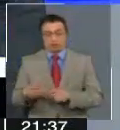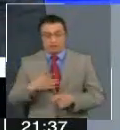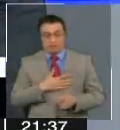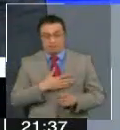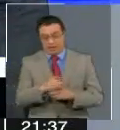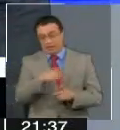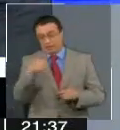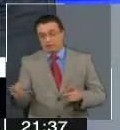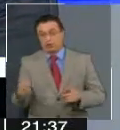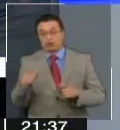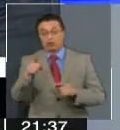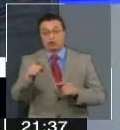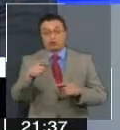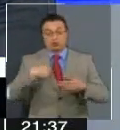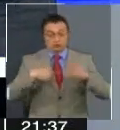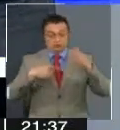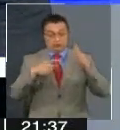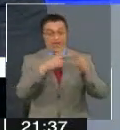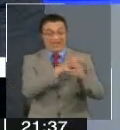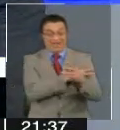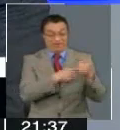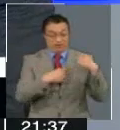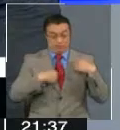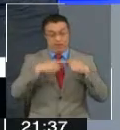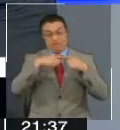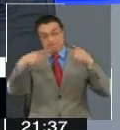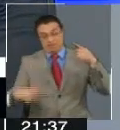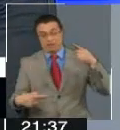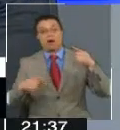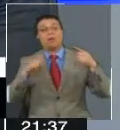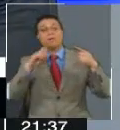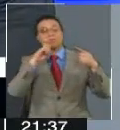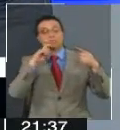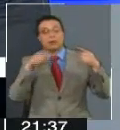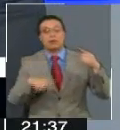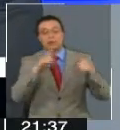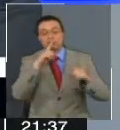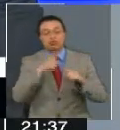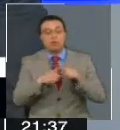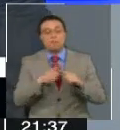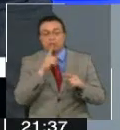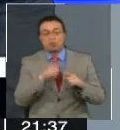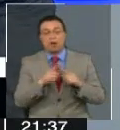Así es. Por lo tanto, era un subordinado suyo. Así es. ¿Quién? Con nombre y apellido.